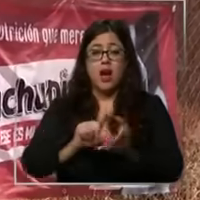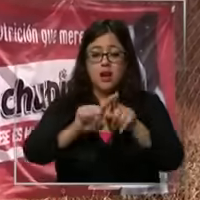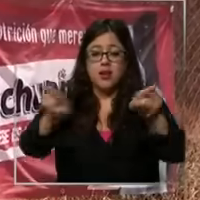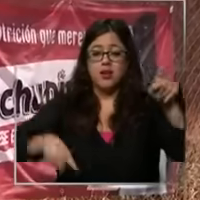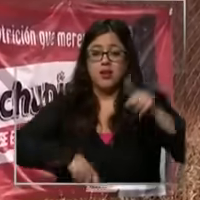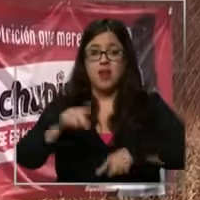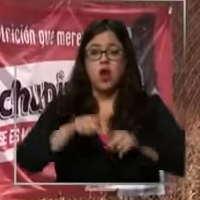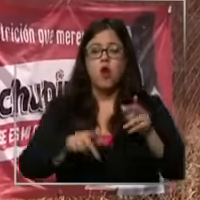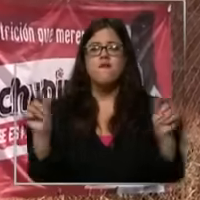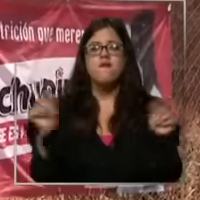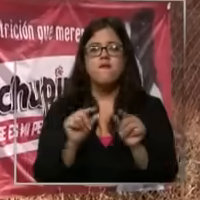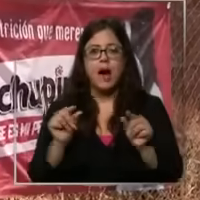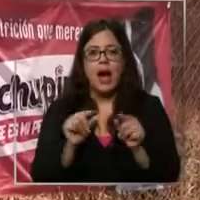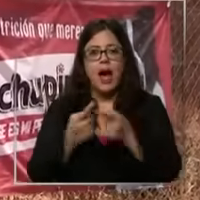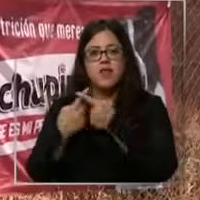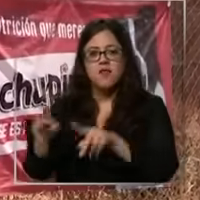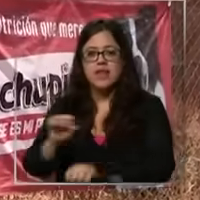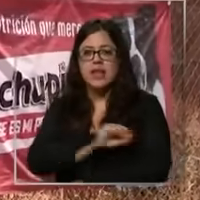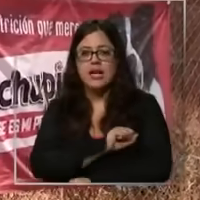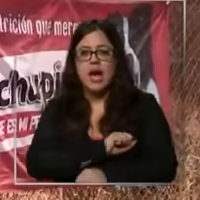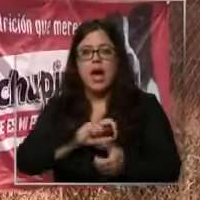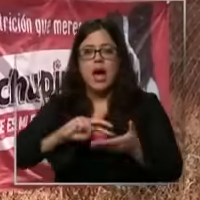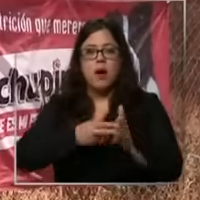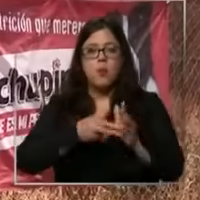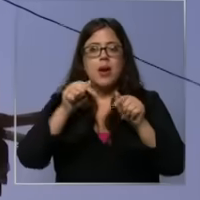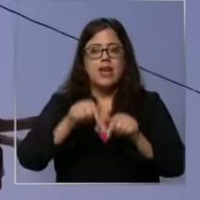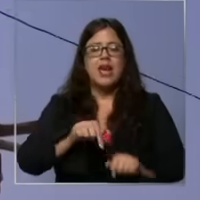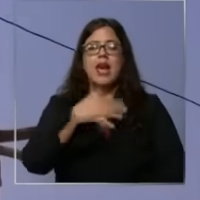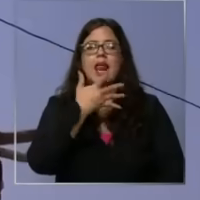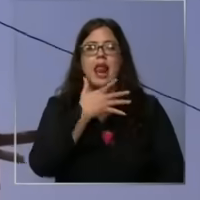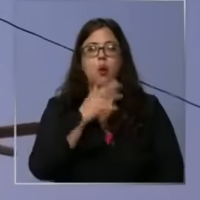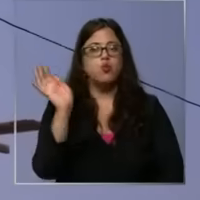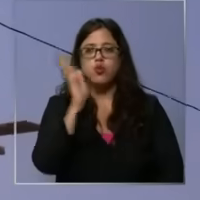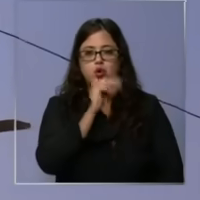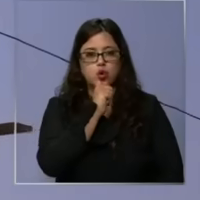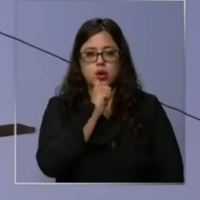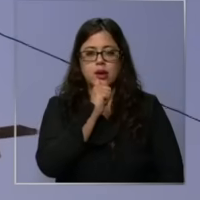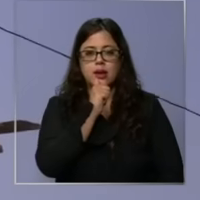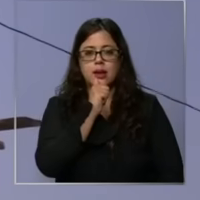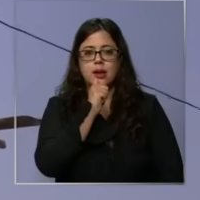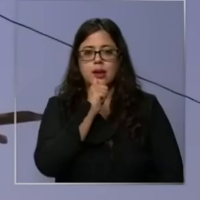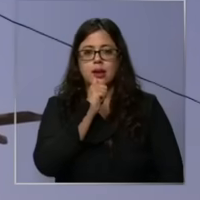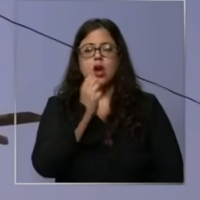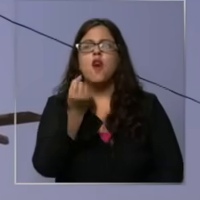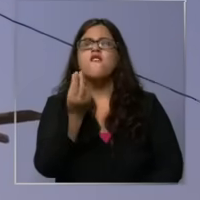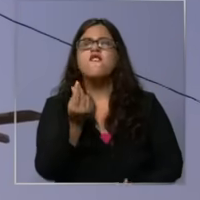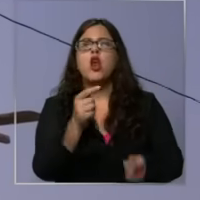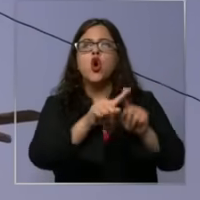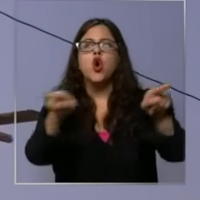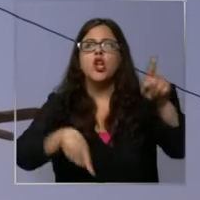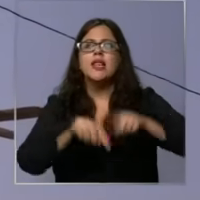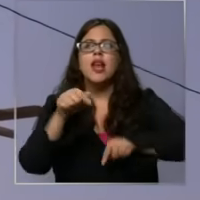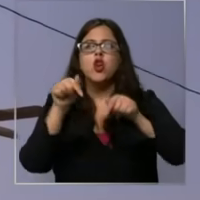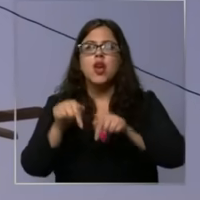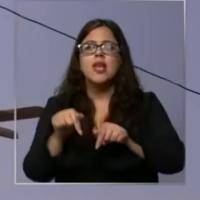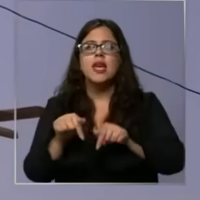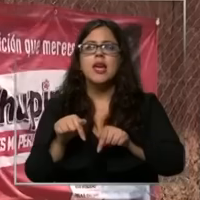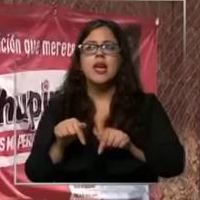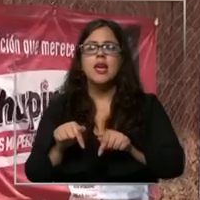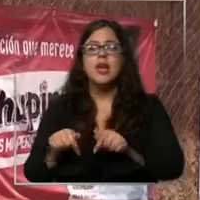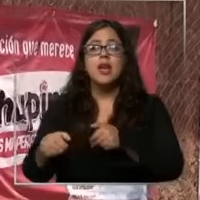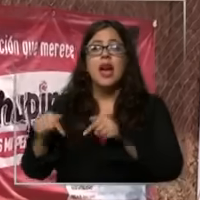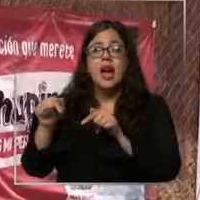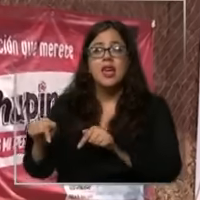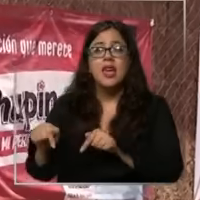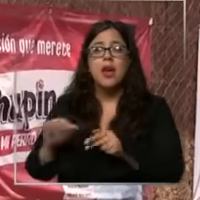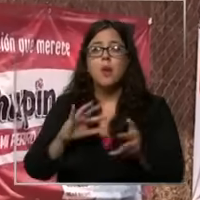que es Santiago. El problema de aquí es el agua, que no hay agua. ¿Cuánto cuesta un terreno acá? Un terreno actualmente,